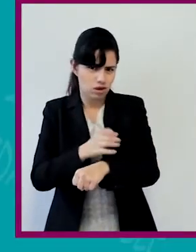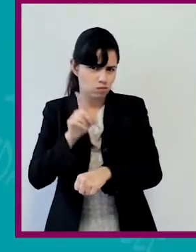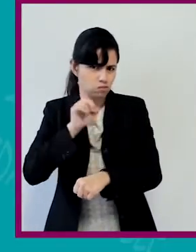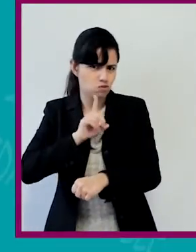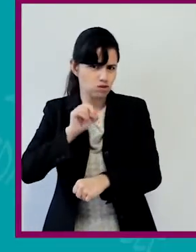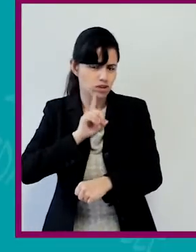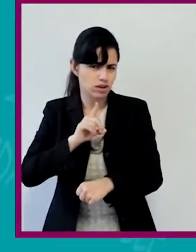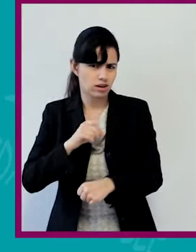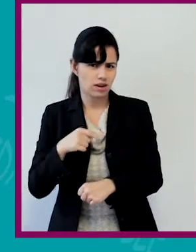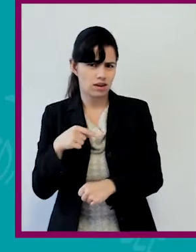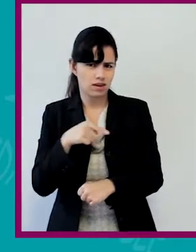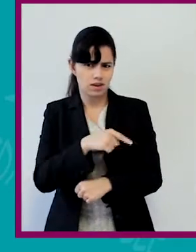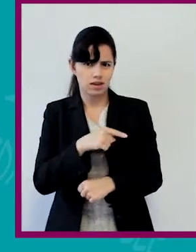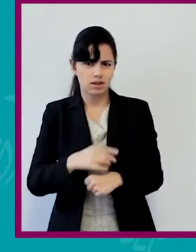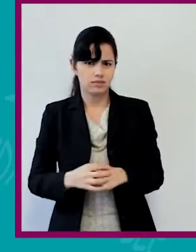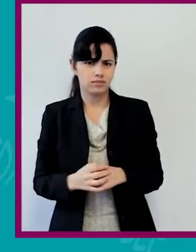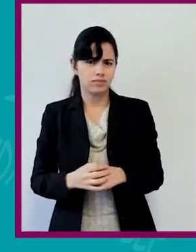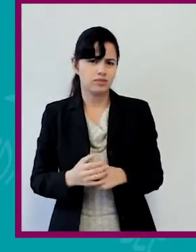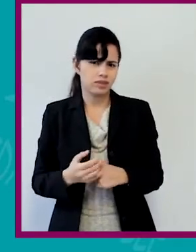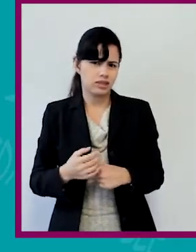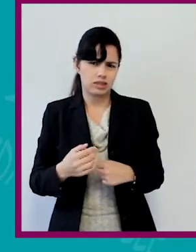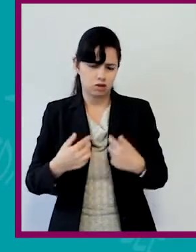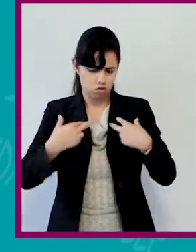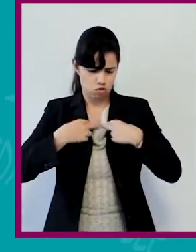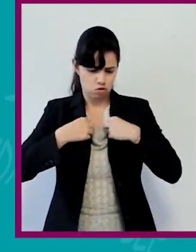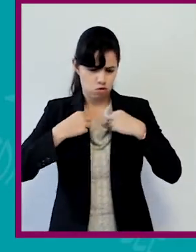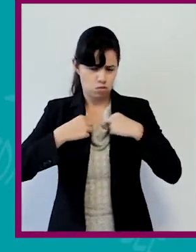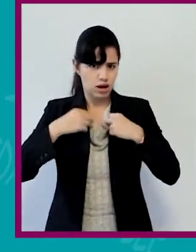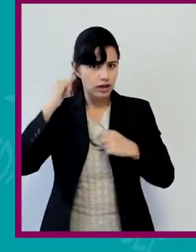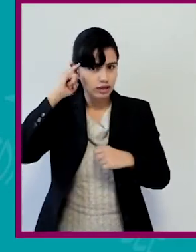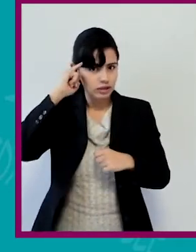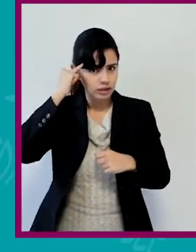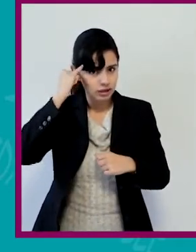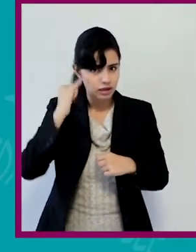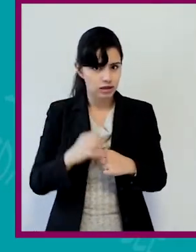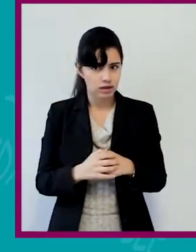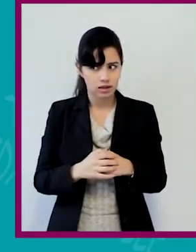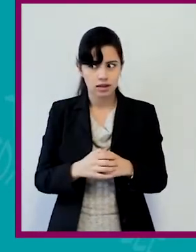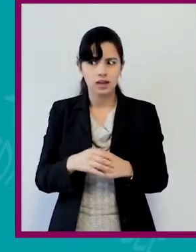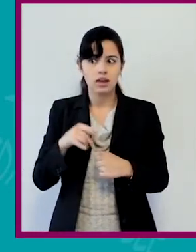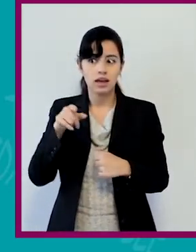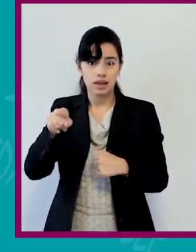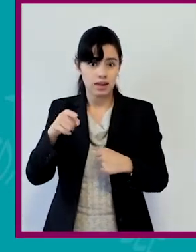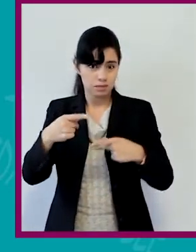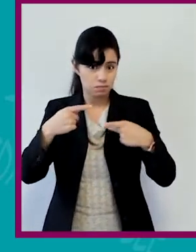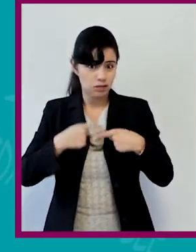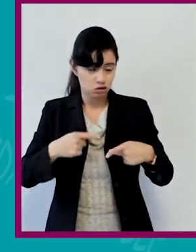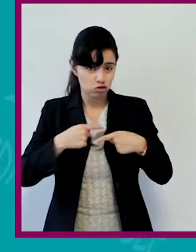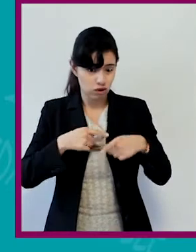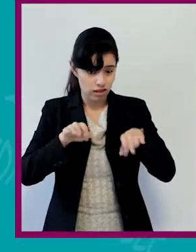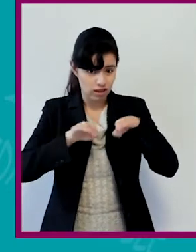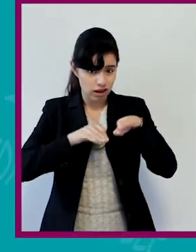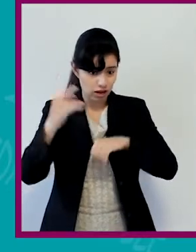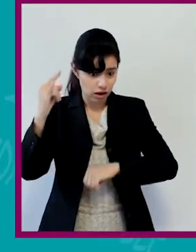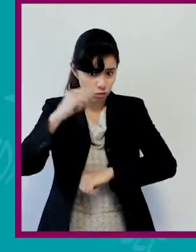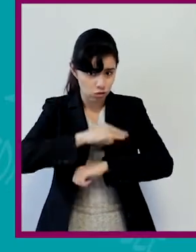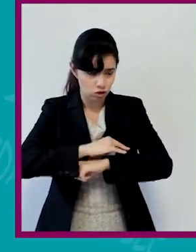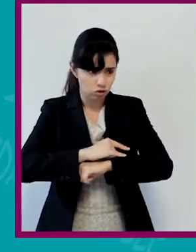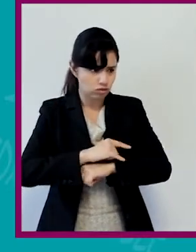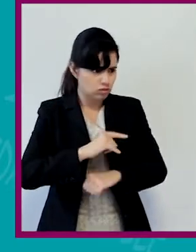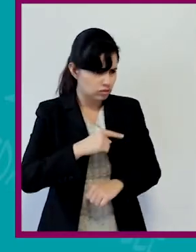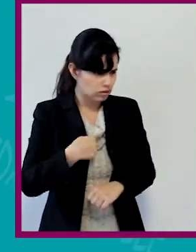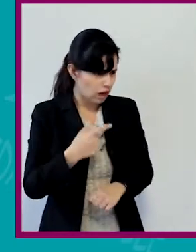agentes de migración siempre la detienen a ella, nunca a mí. Entonces, está el chip